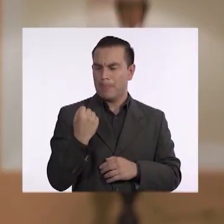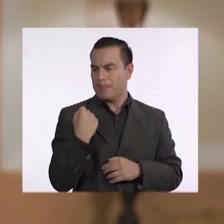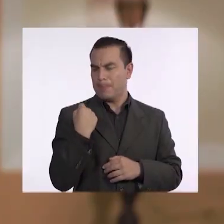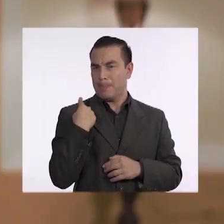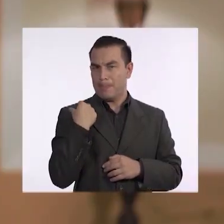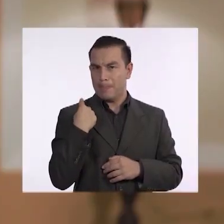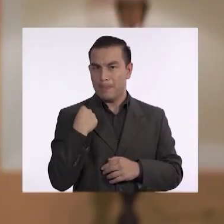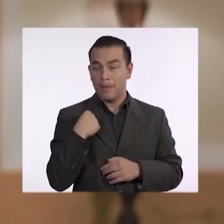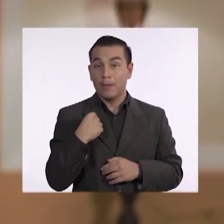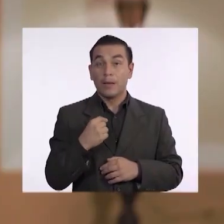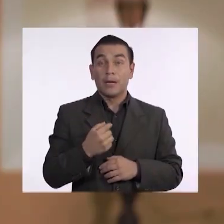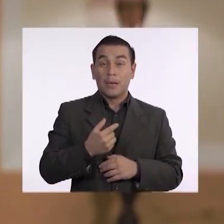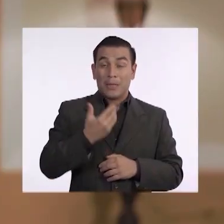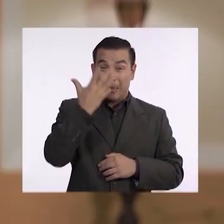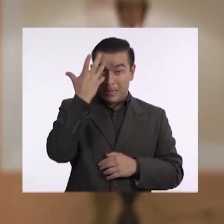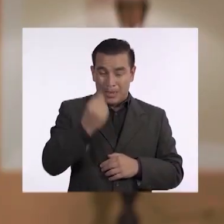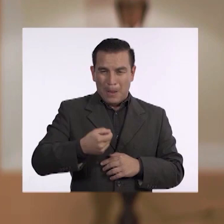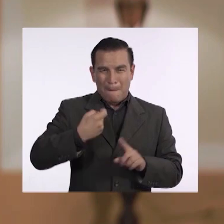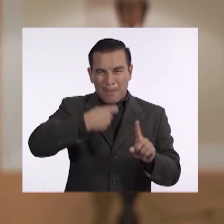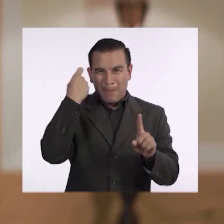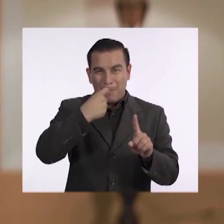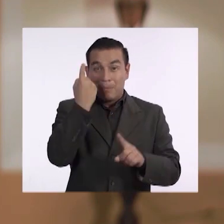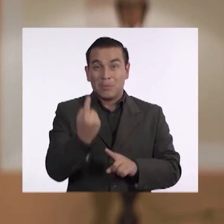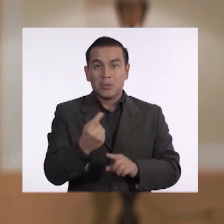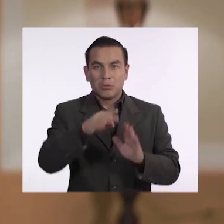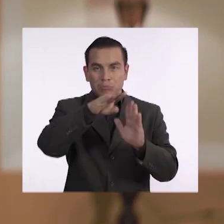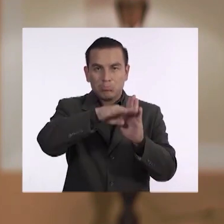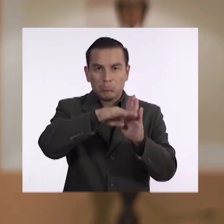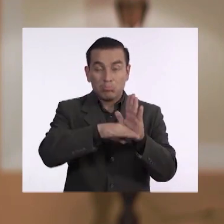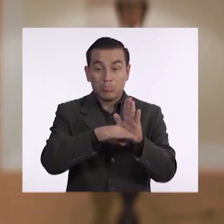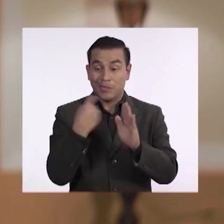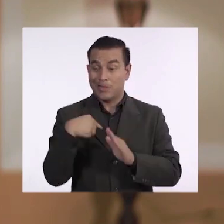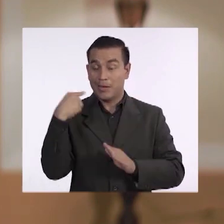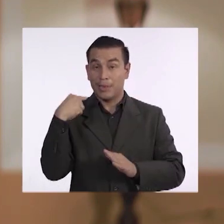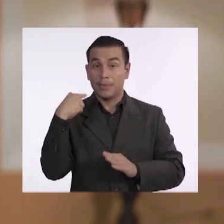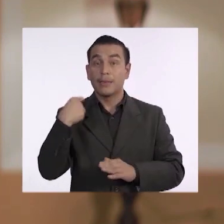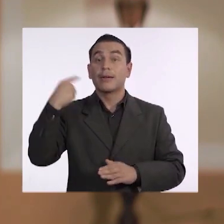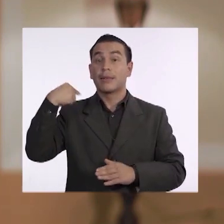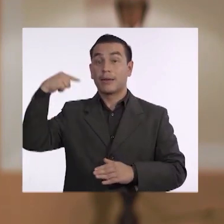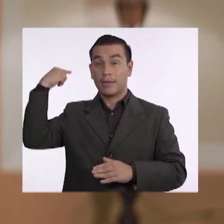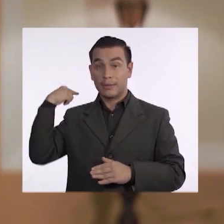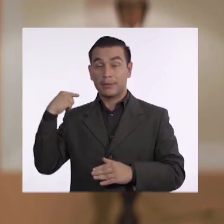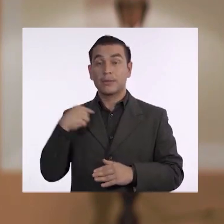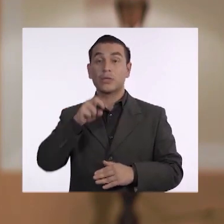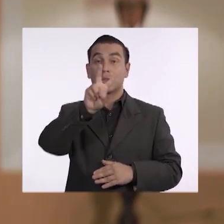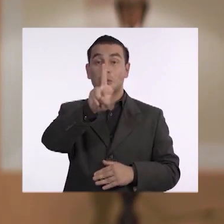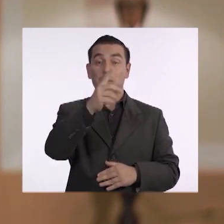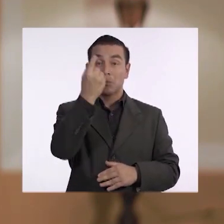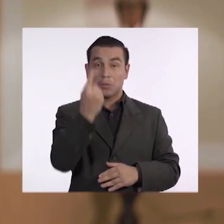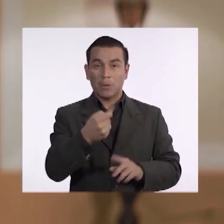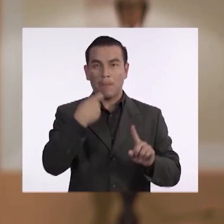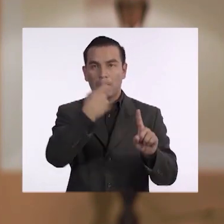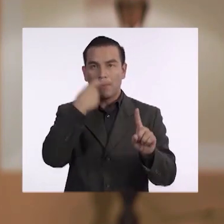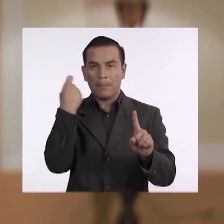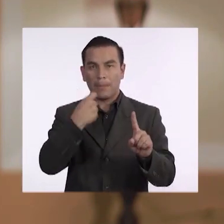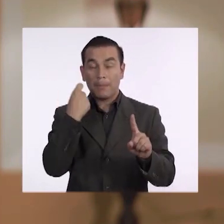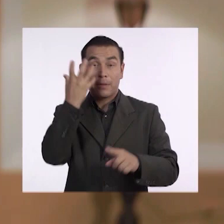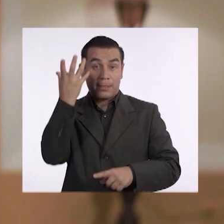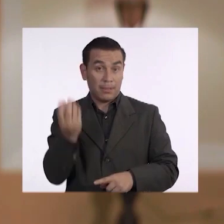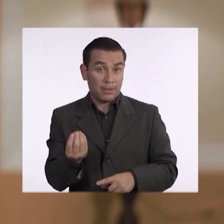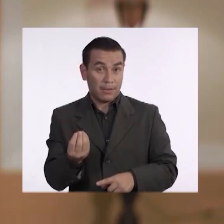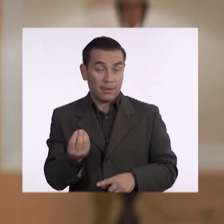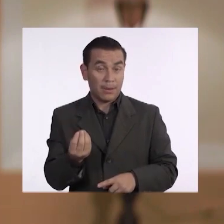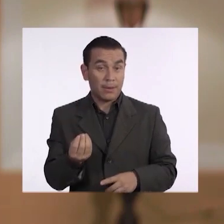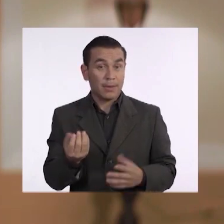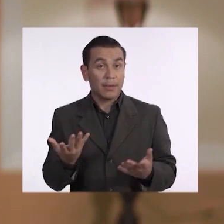los últimos días los cientos de homicidios diarios han bajo drásticamente al punto que tanto ayer como anteayer solo tuvimos dos muertes violentas registradas por día